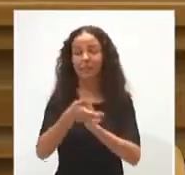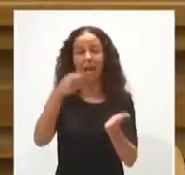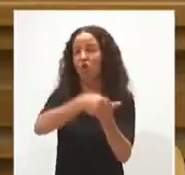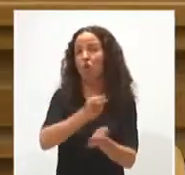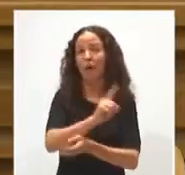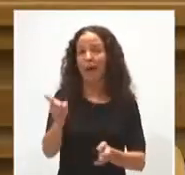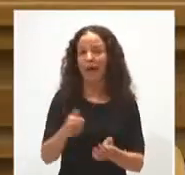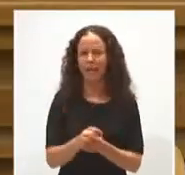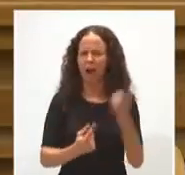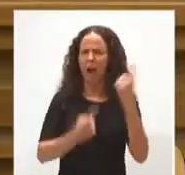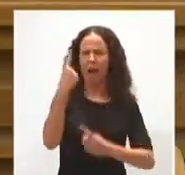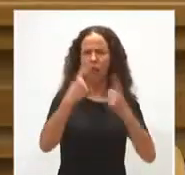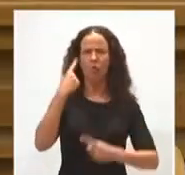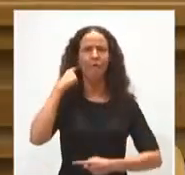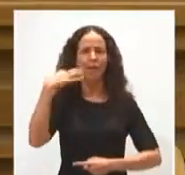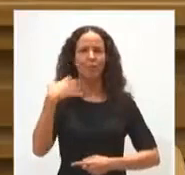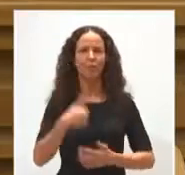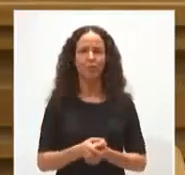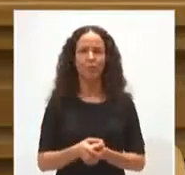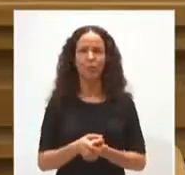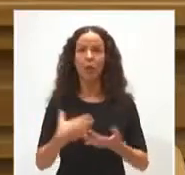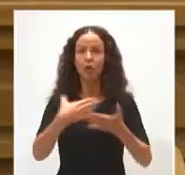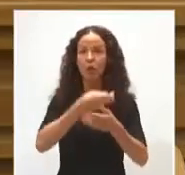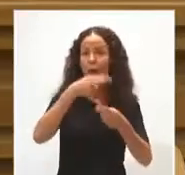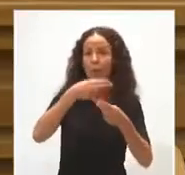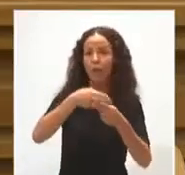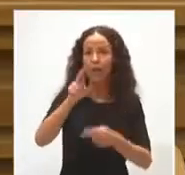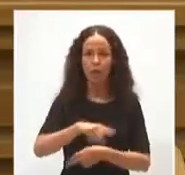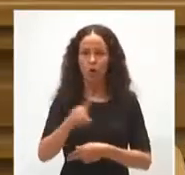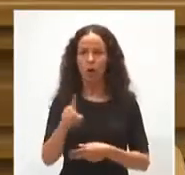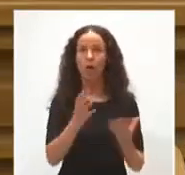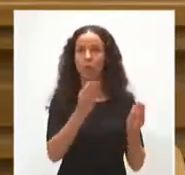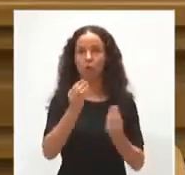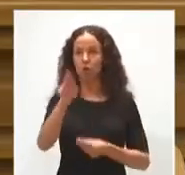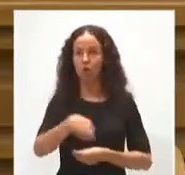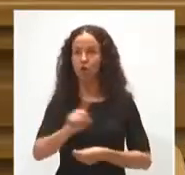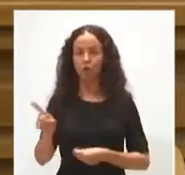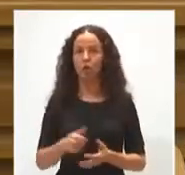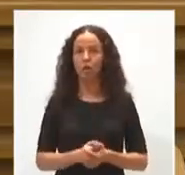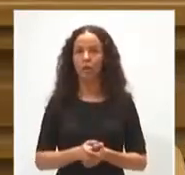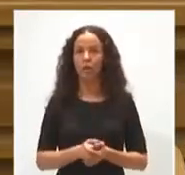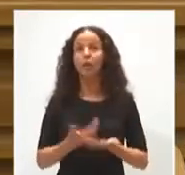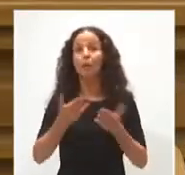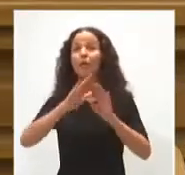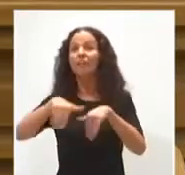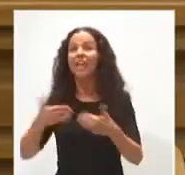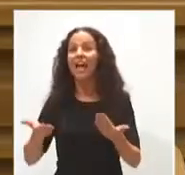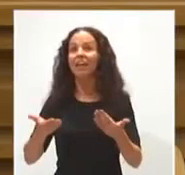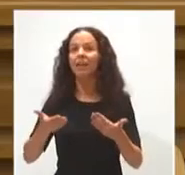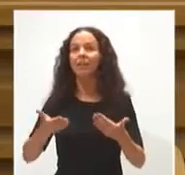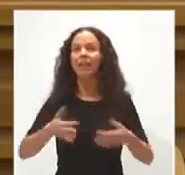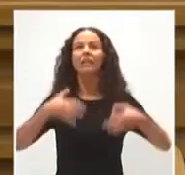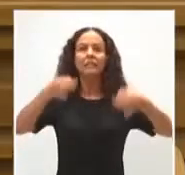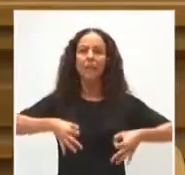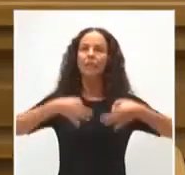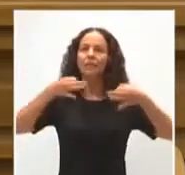algunos son muy conocidos y muy reconocidos y no todos son de la política muchos no lo son pero fíjense al final la verdad es que siempre se ceban con los